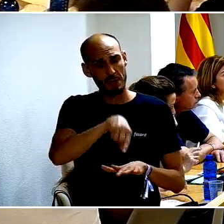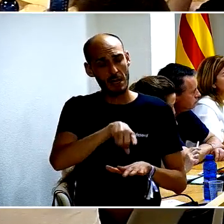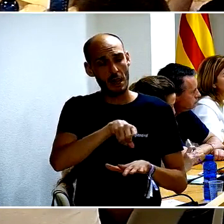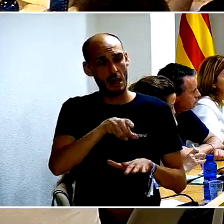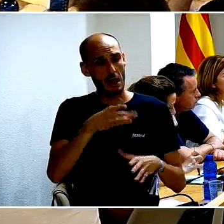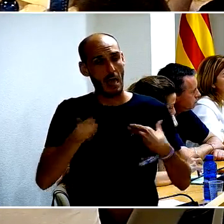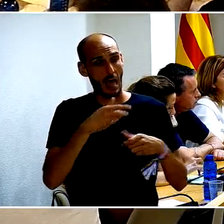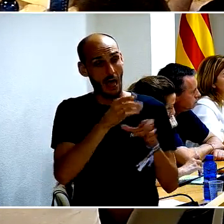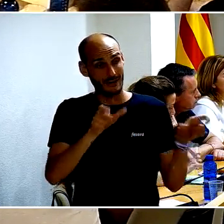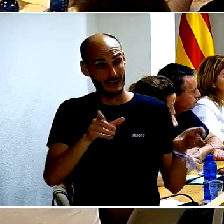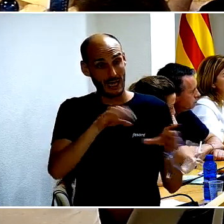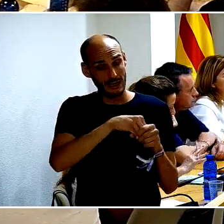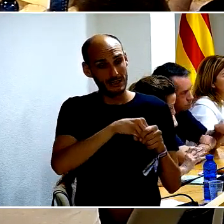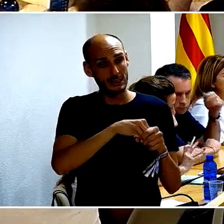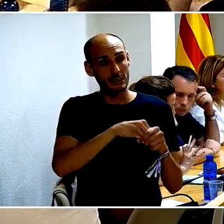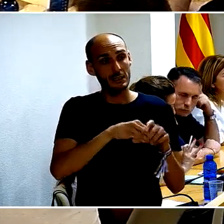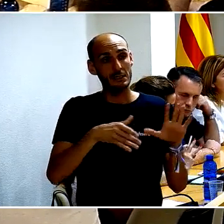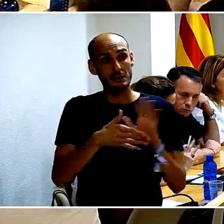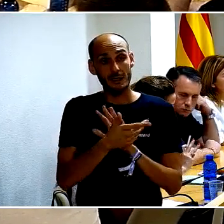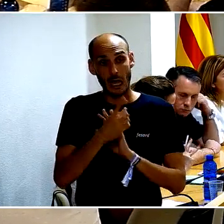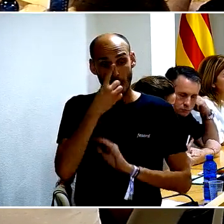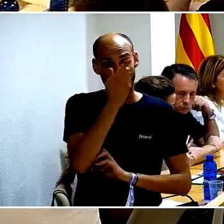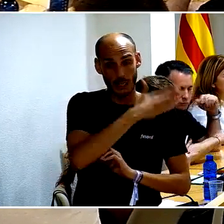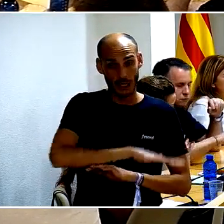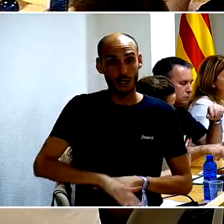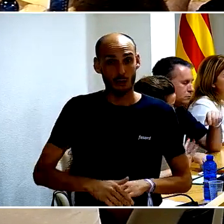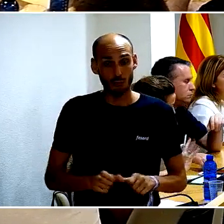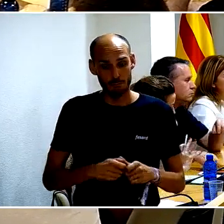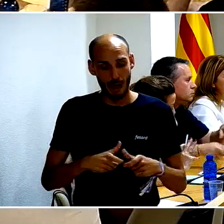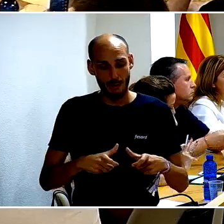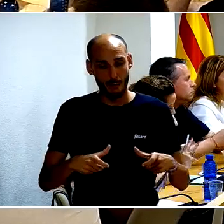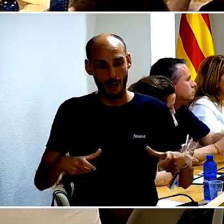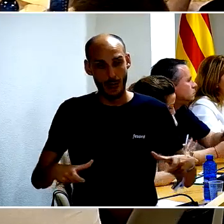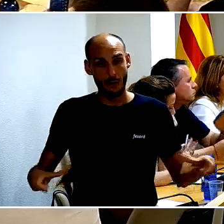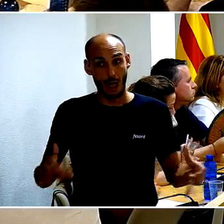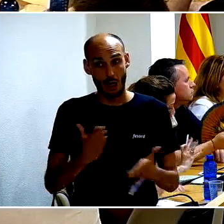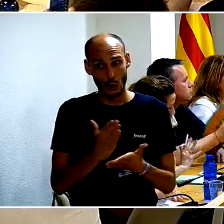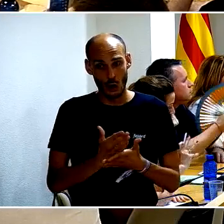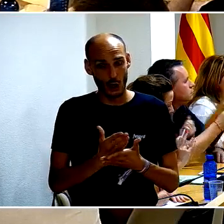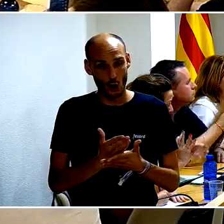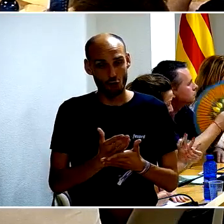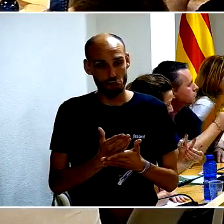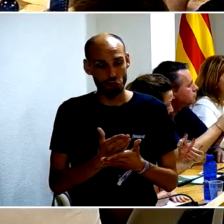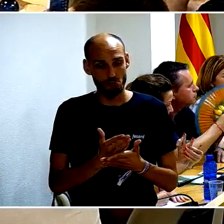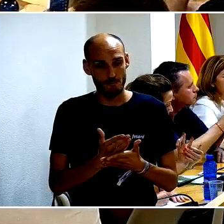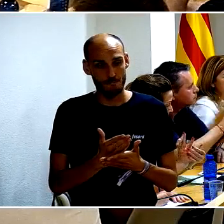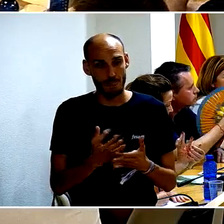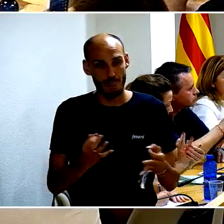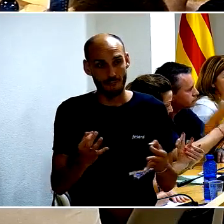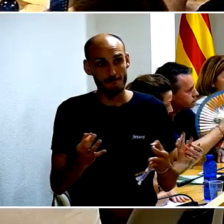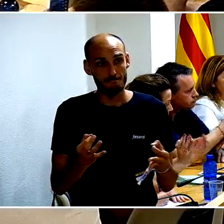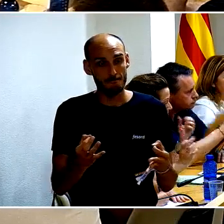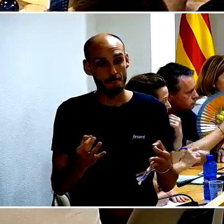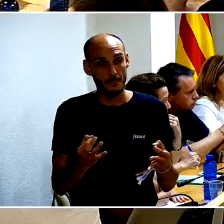escolar creciente y se prevé que crezca. Eso ha llevado a que el propio concejal en